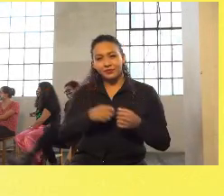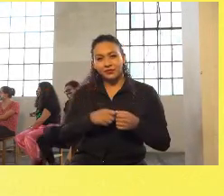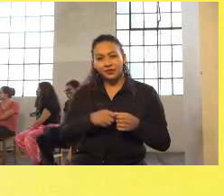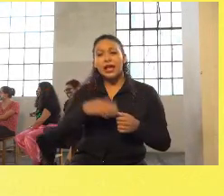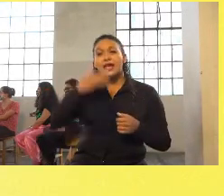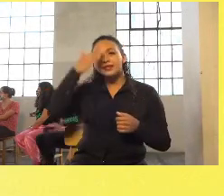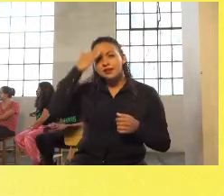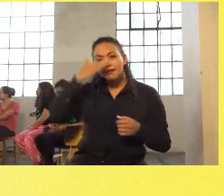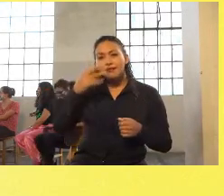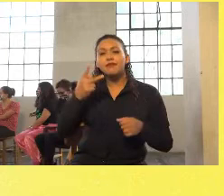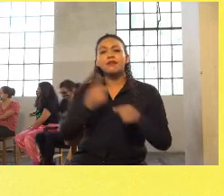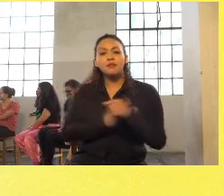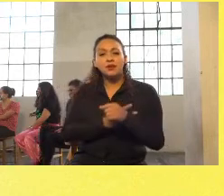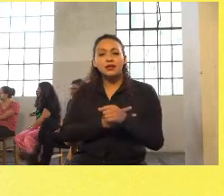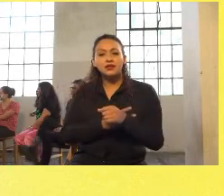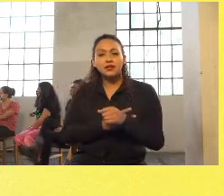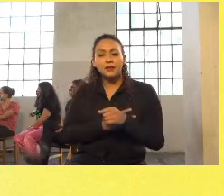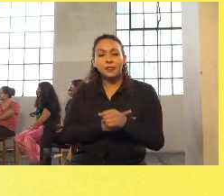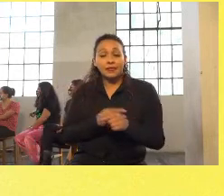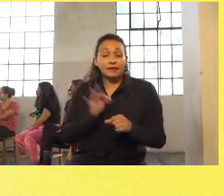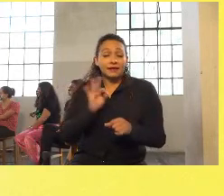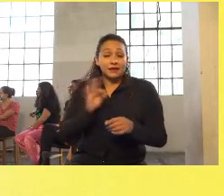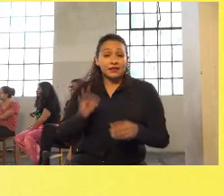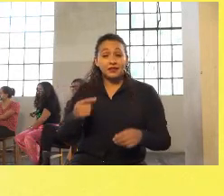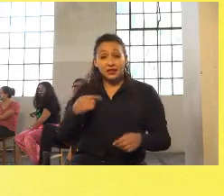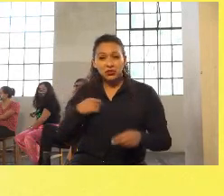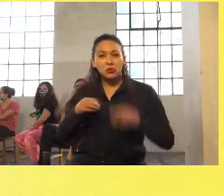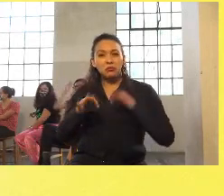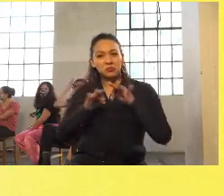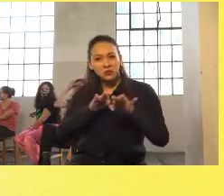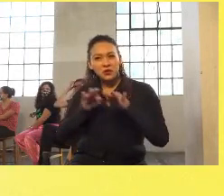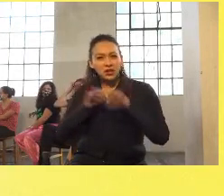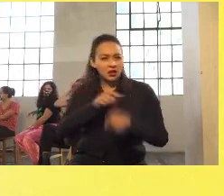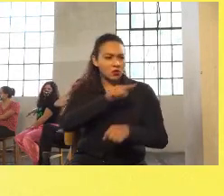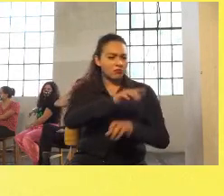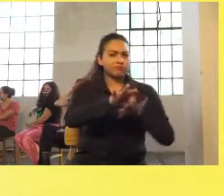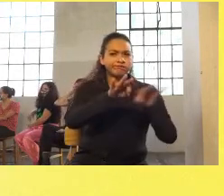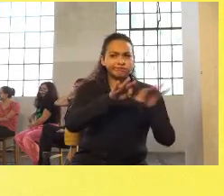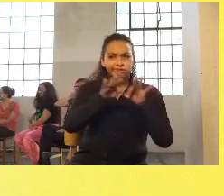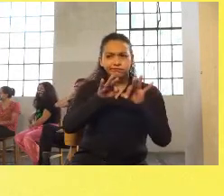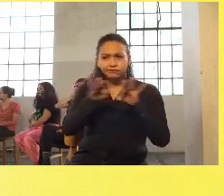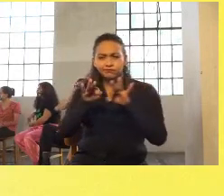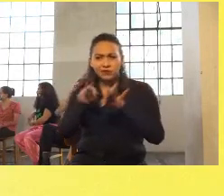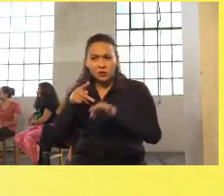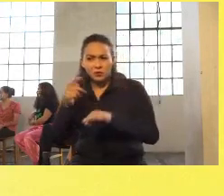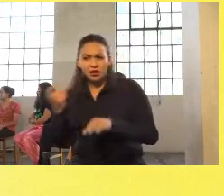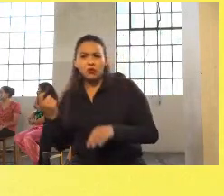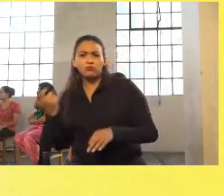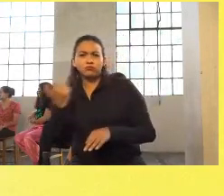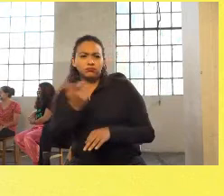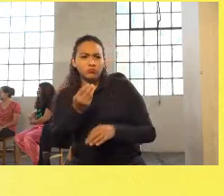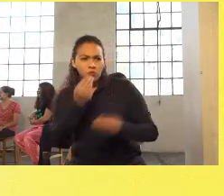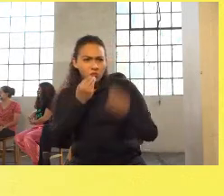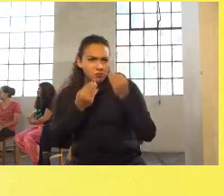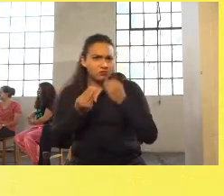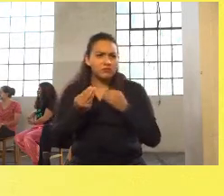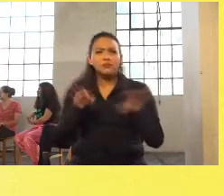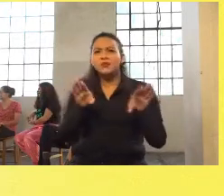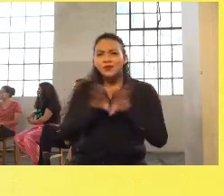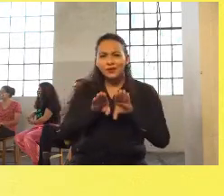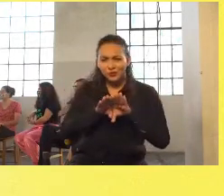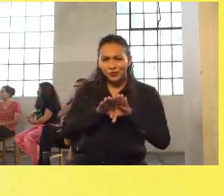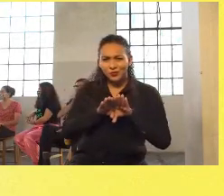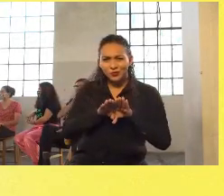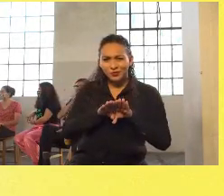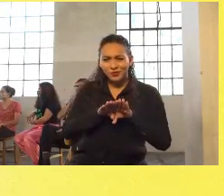decir, ok, o sea, no nos está dando la vida para que esta persona haga este trabajo nada más, ok. Y entonces Lulú y